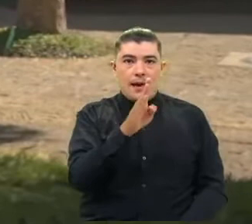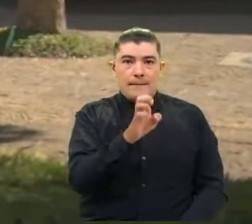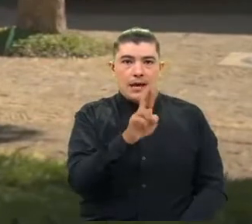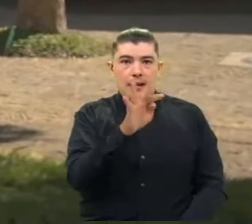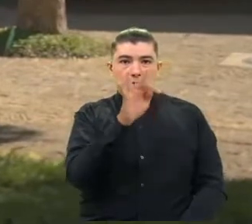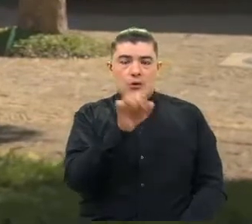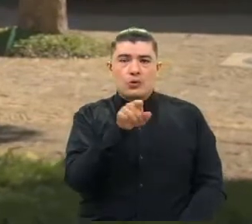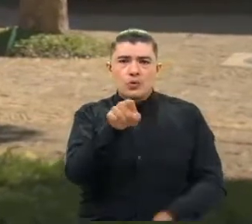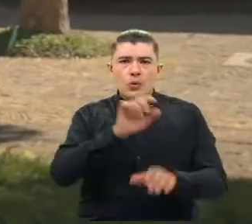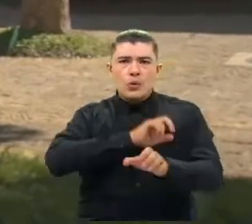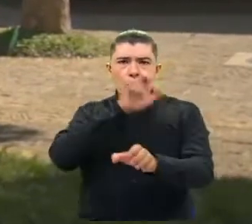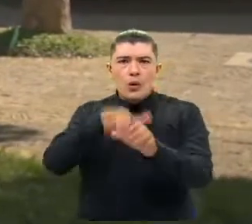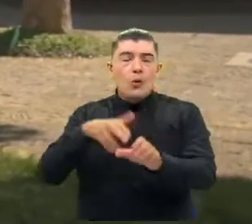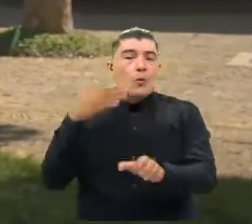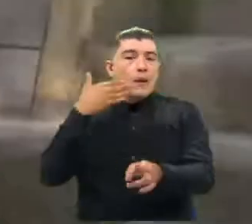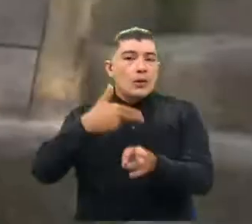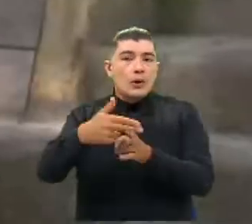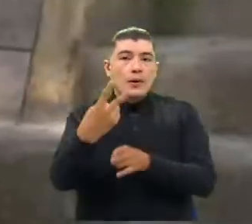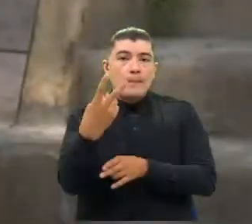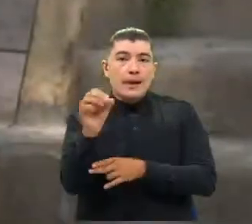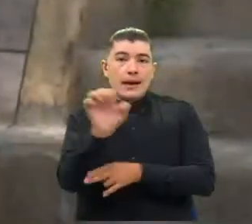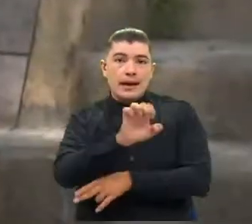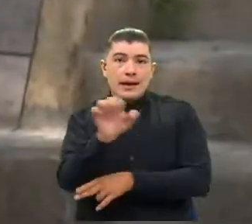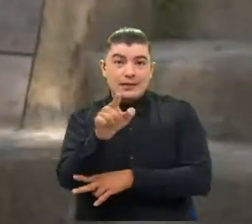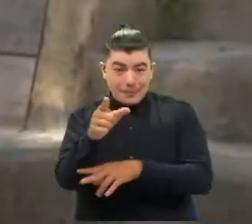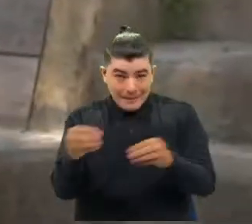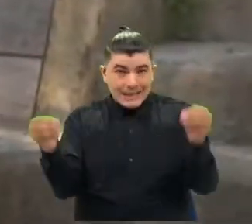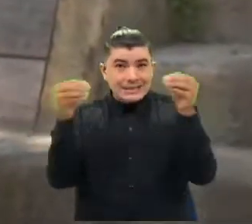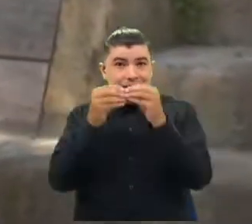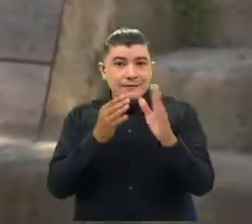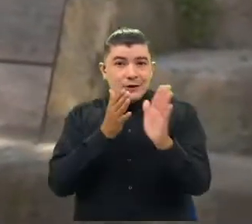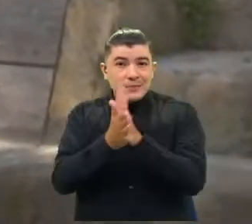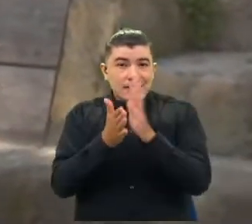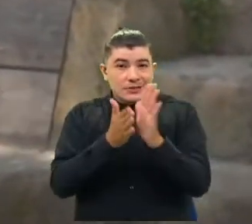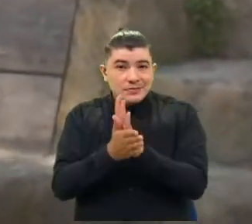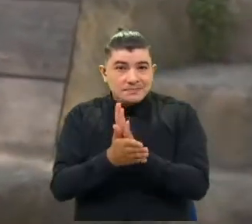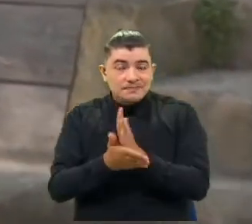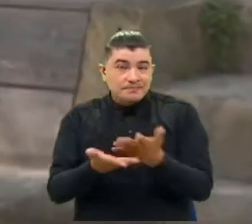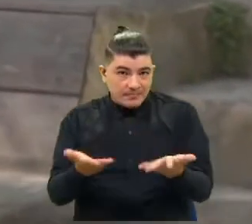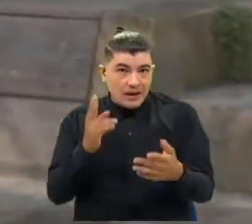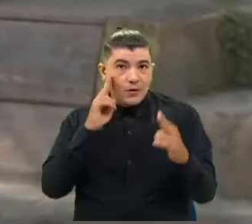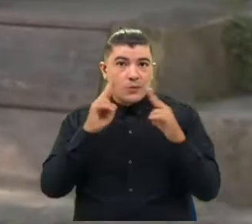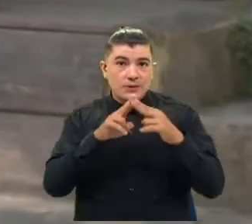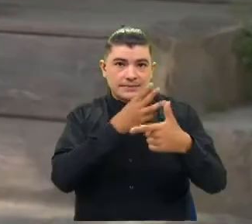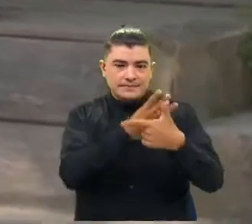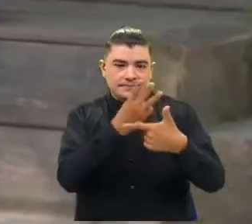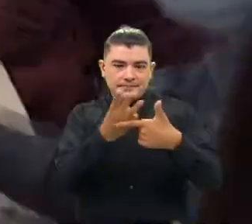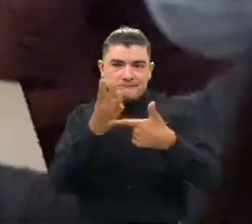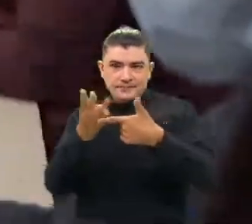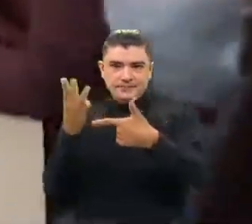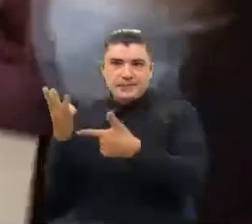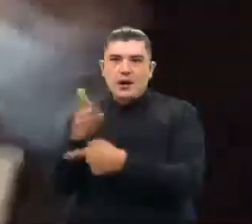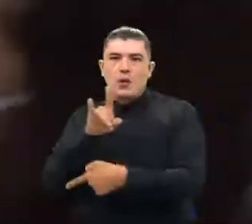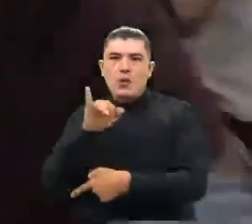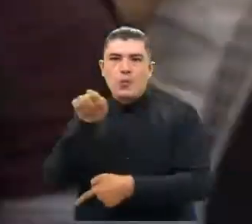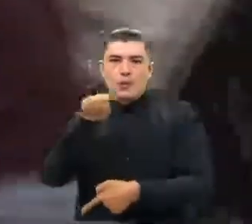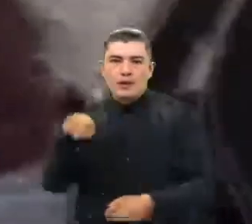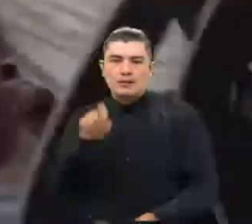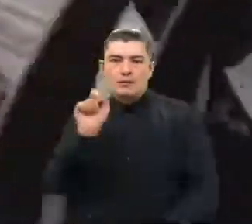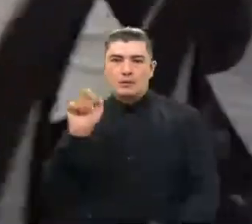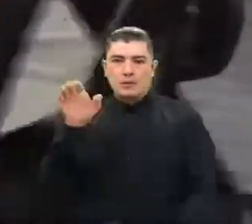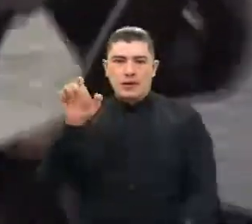hasta el próximo 20 de enero para mayor información en la página oficial www.gwu.edu